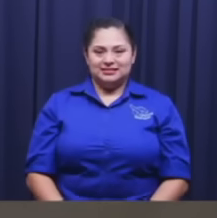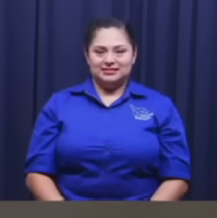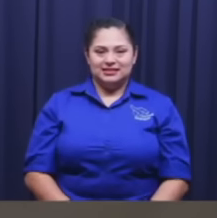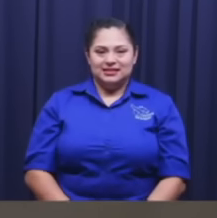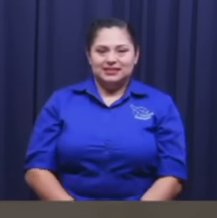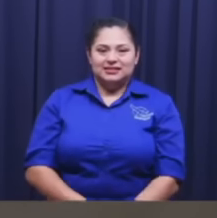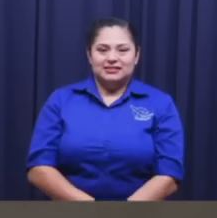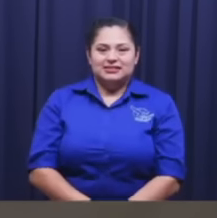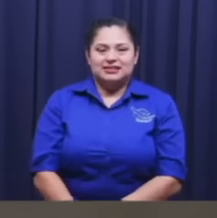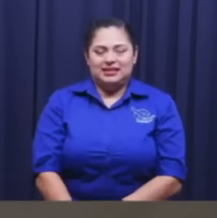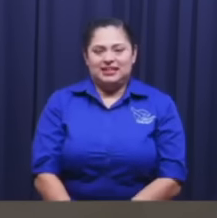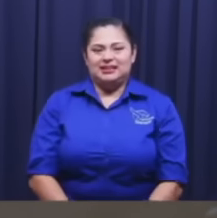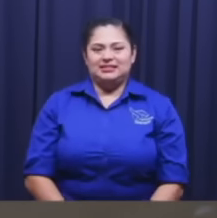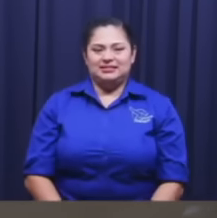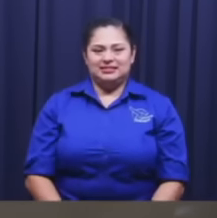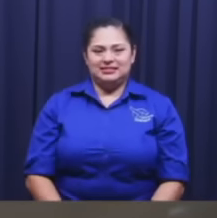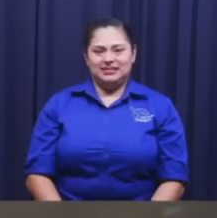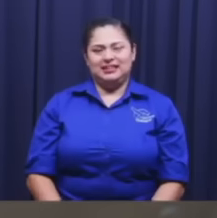Yo sé,